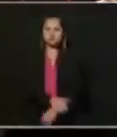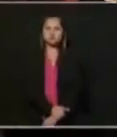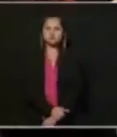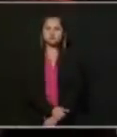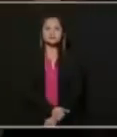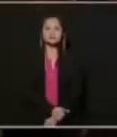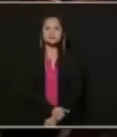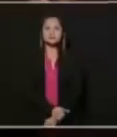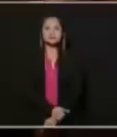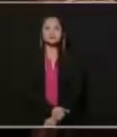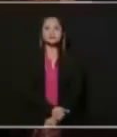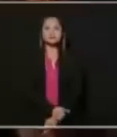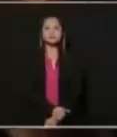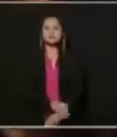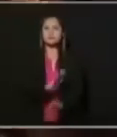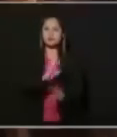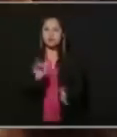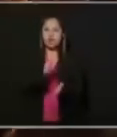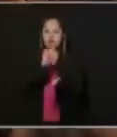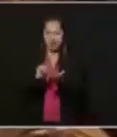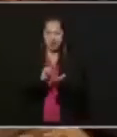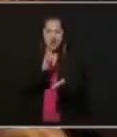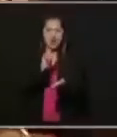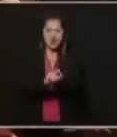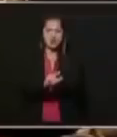Ya han venido aprobando leyes